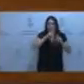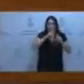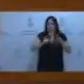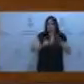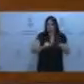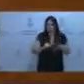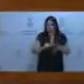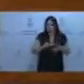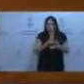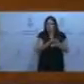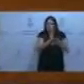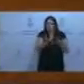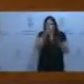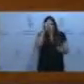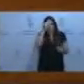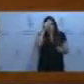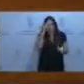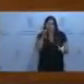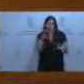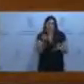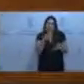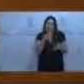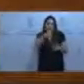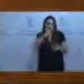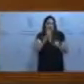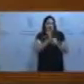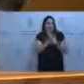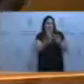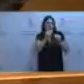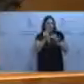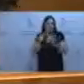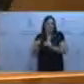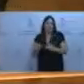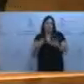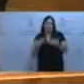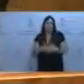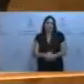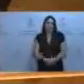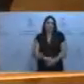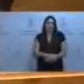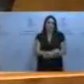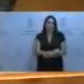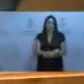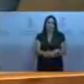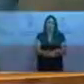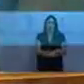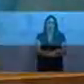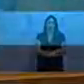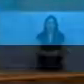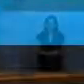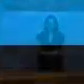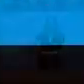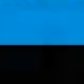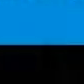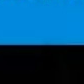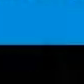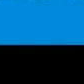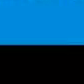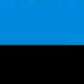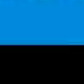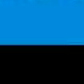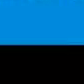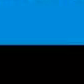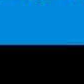creo que se lo han ganado por su buen hacer. Muchas gracias. Gracias.